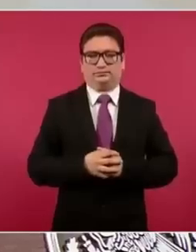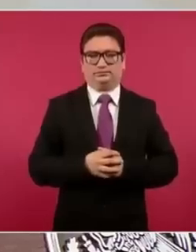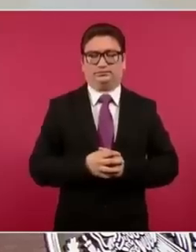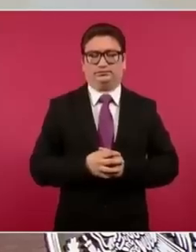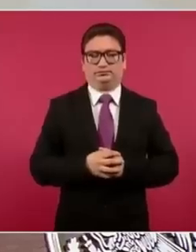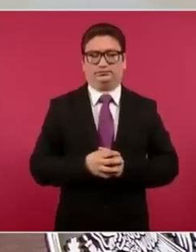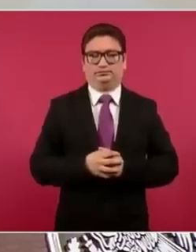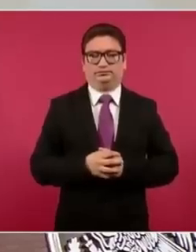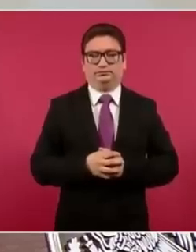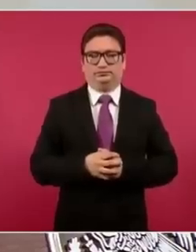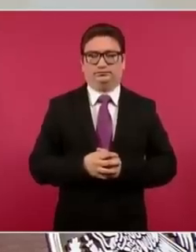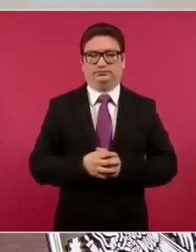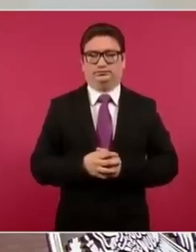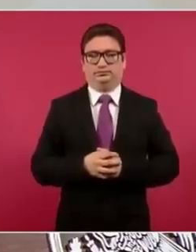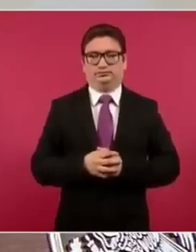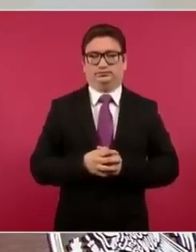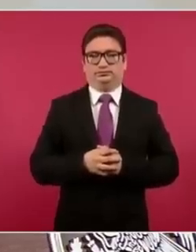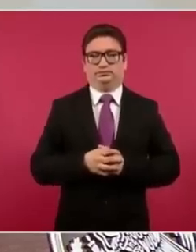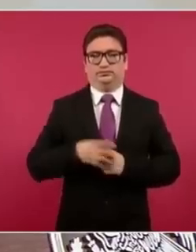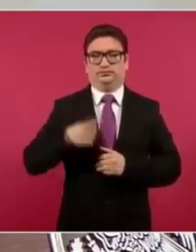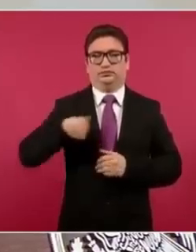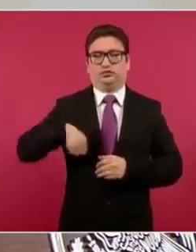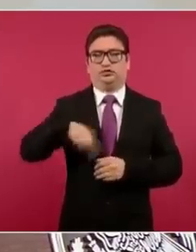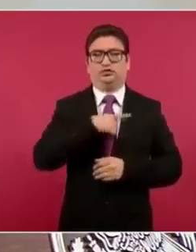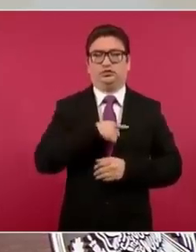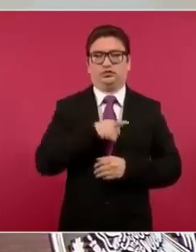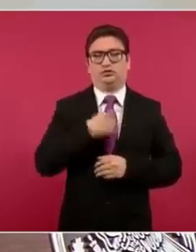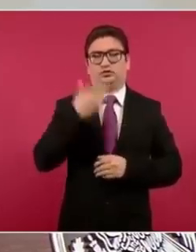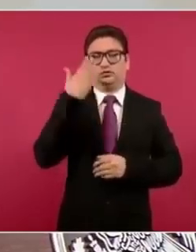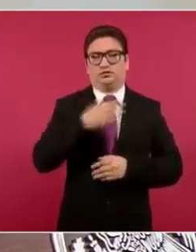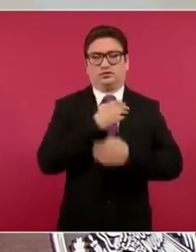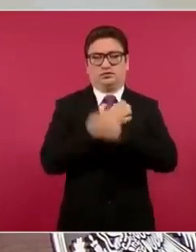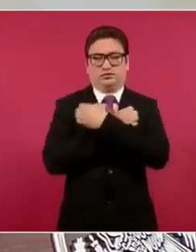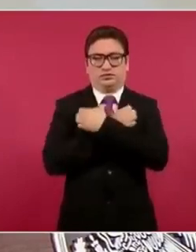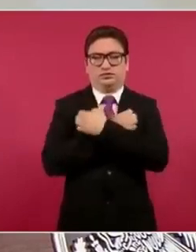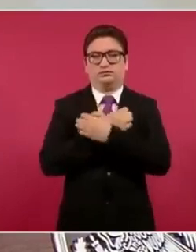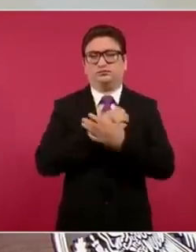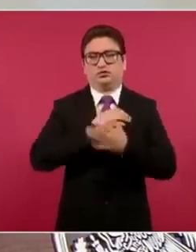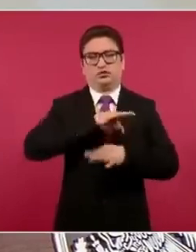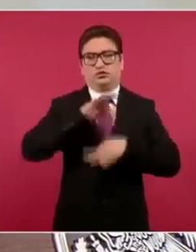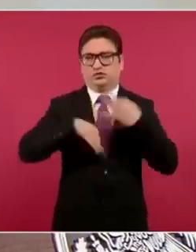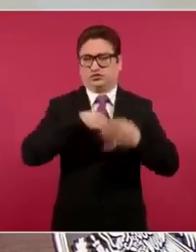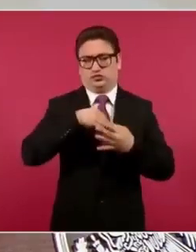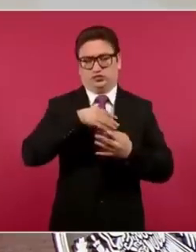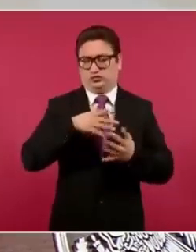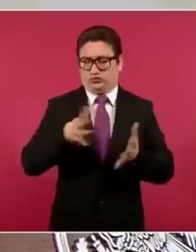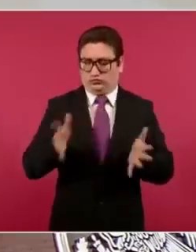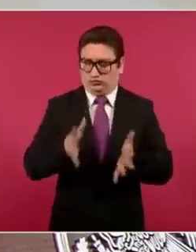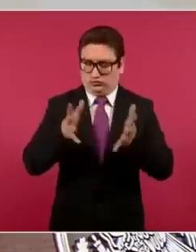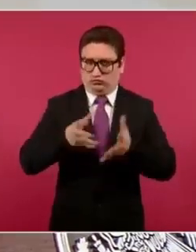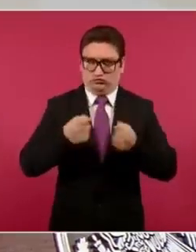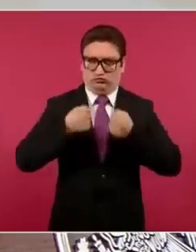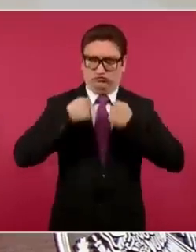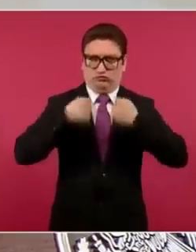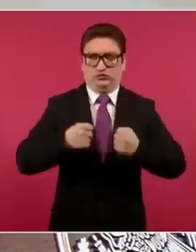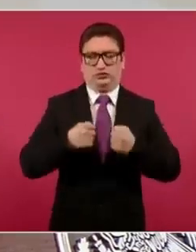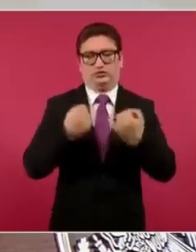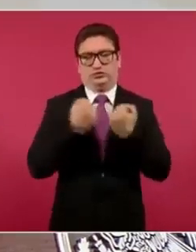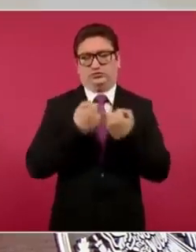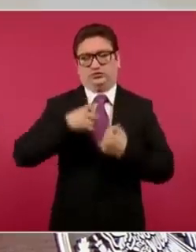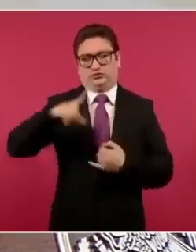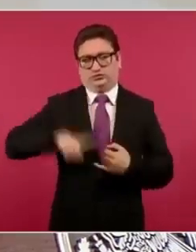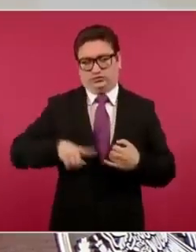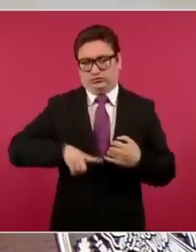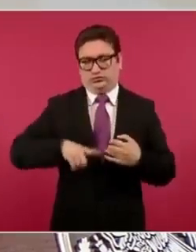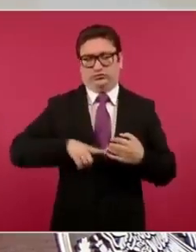Estamos fortaleciendo la educación en general y la educación pública en